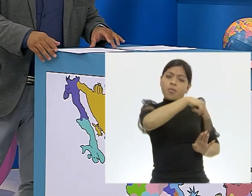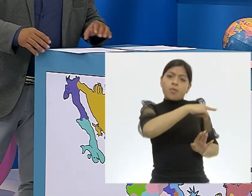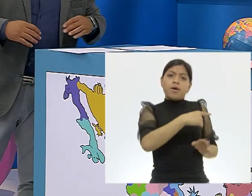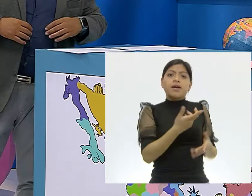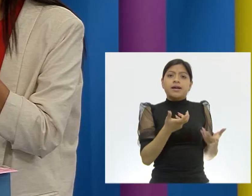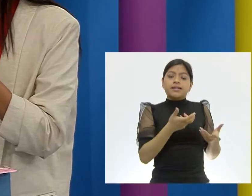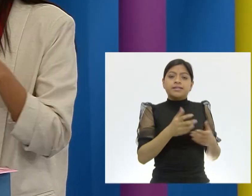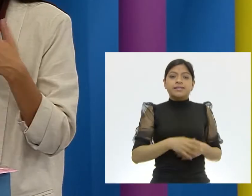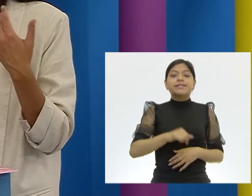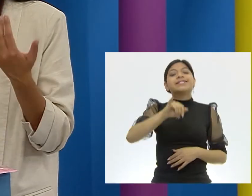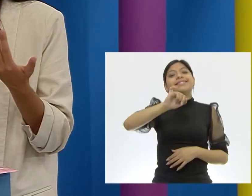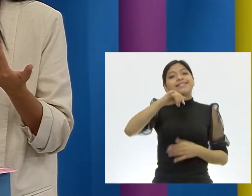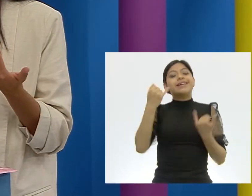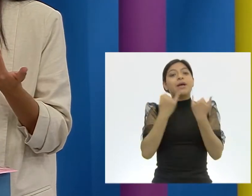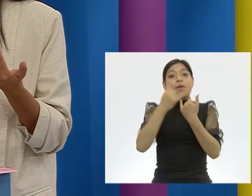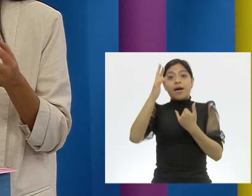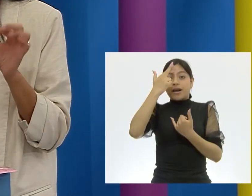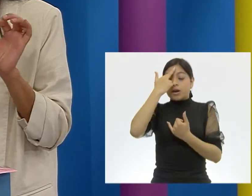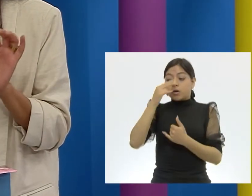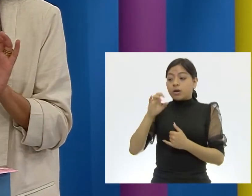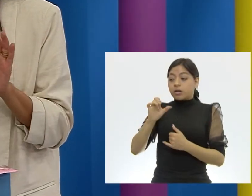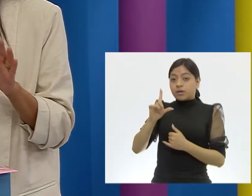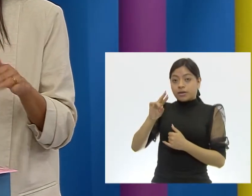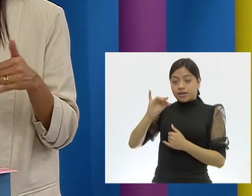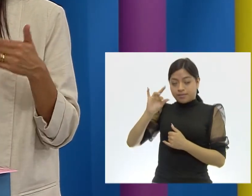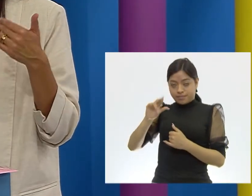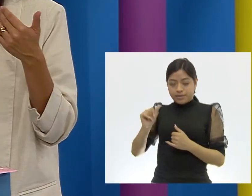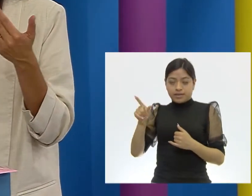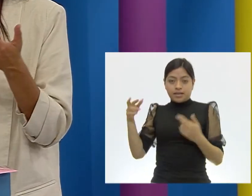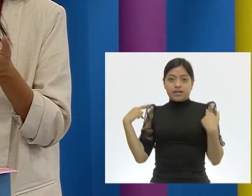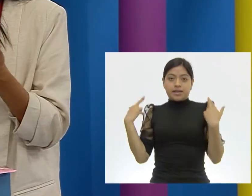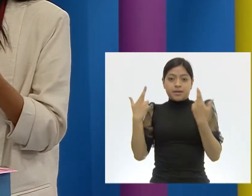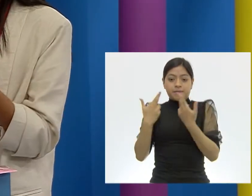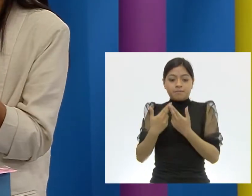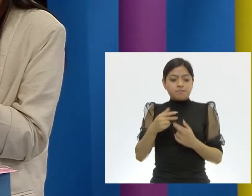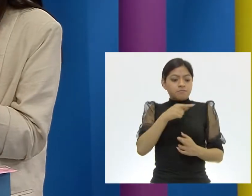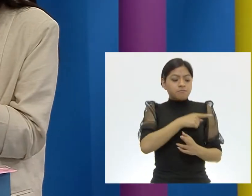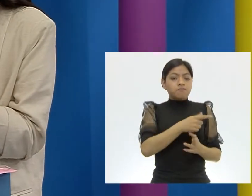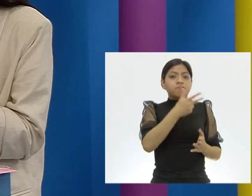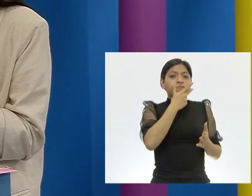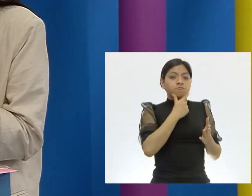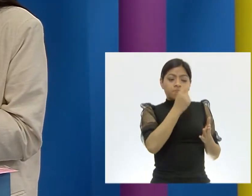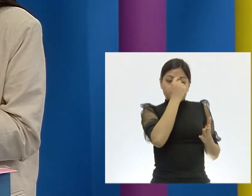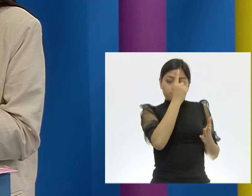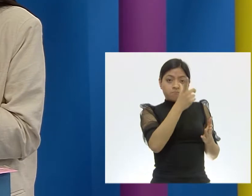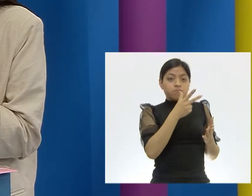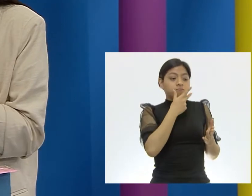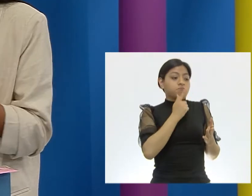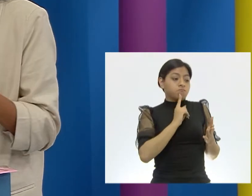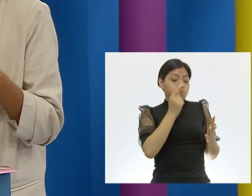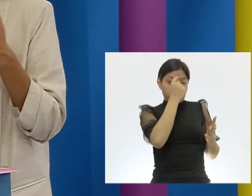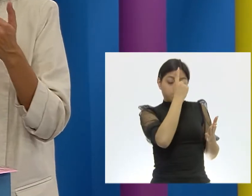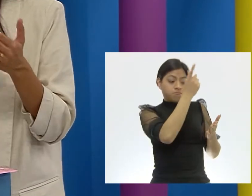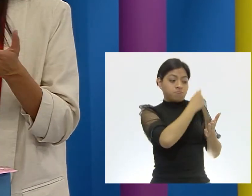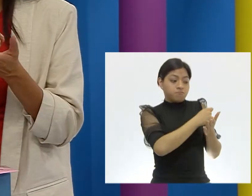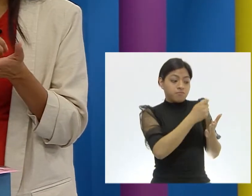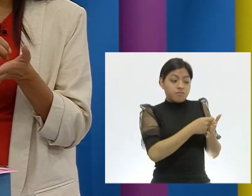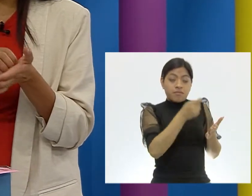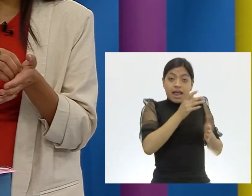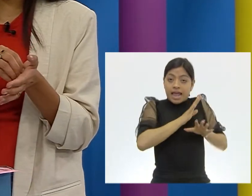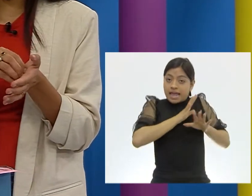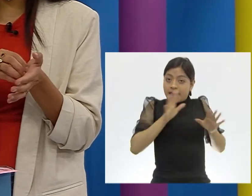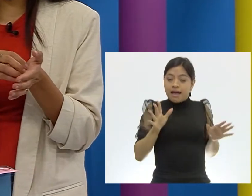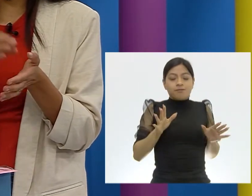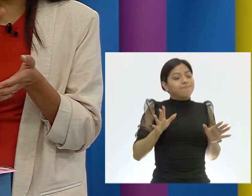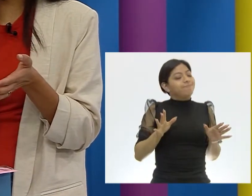Y según recuerdo lo que nos había dicho Elvira, el dramaturgo no solo se ocupa de escribir el texto de la obra, sino que también